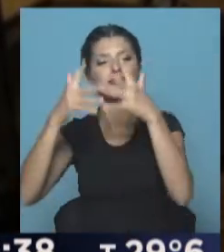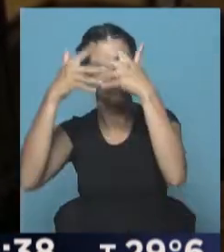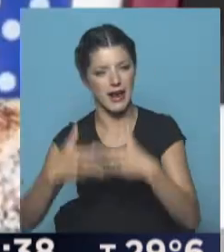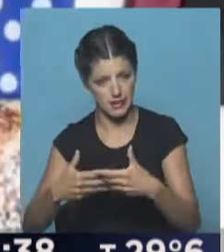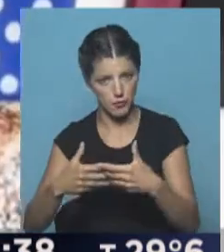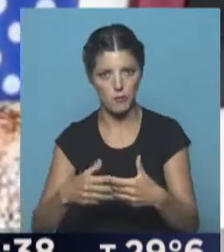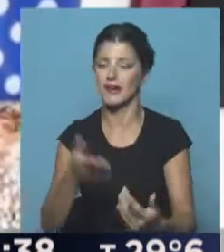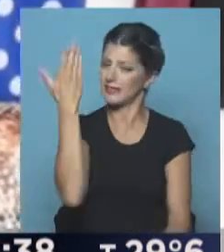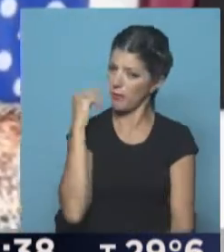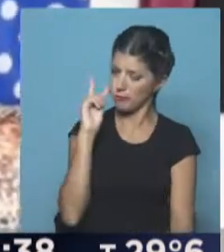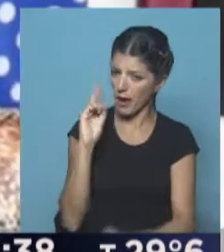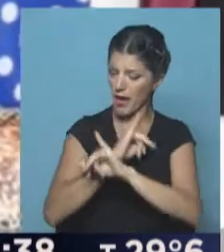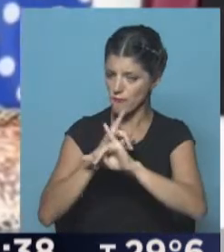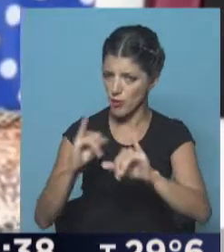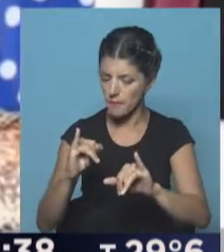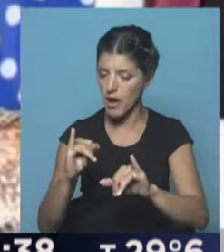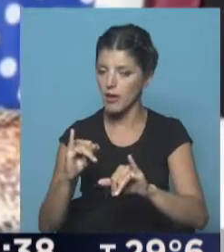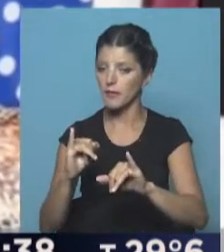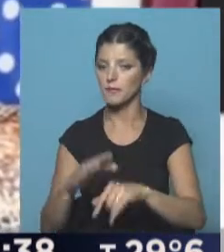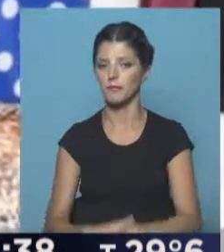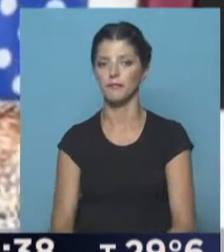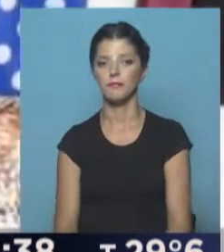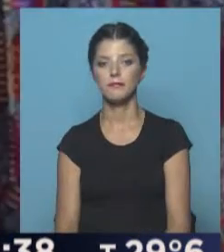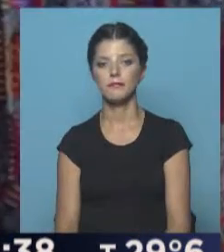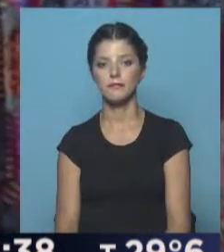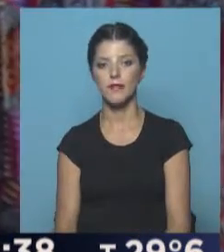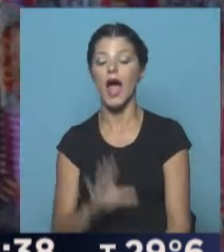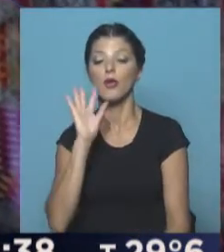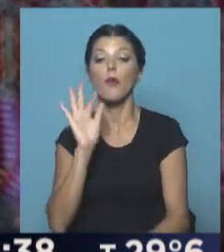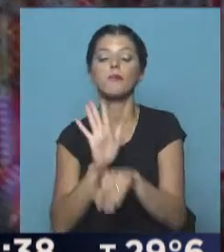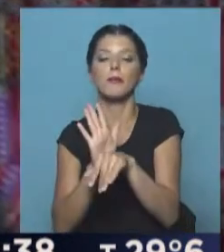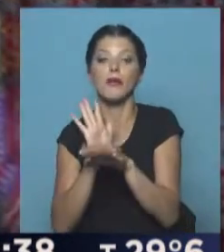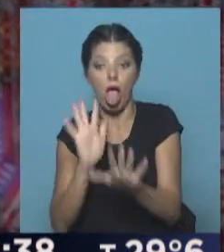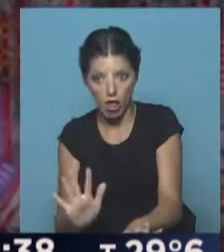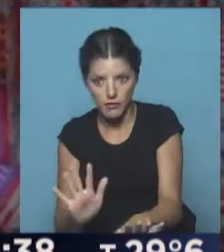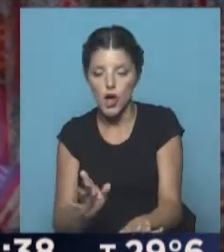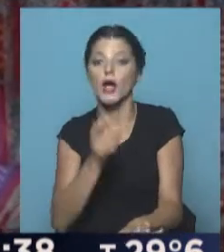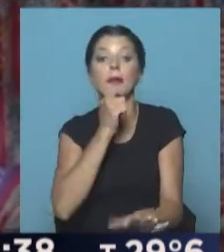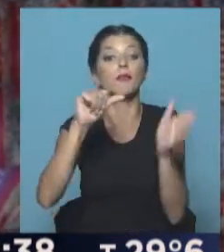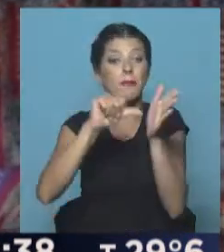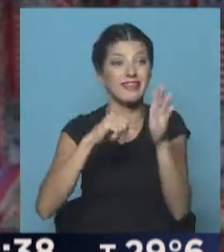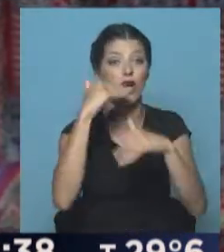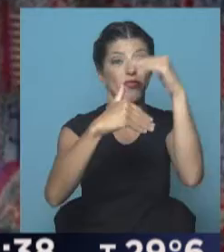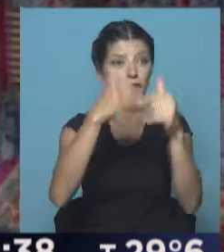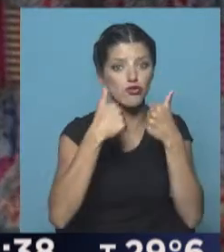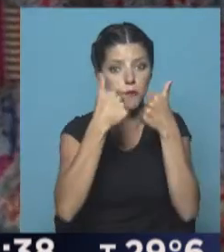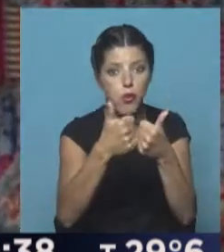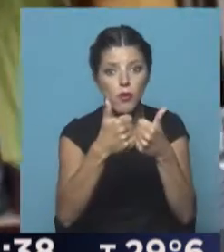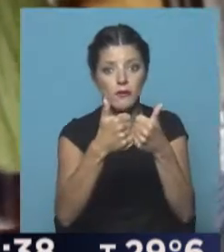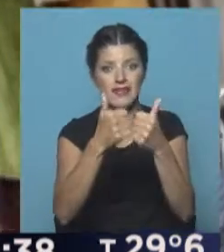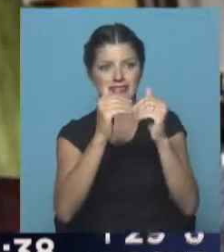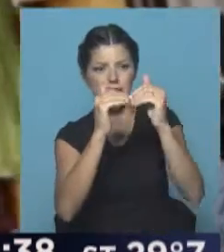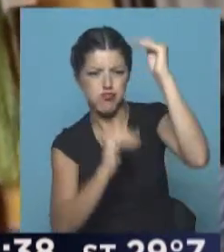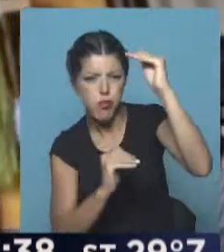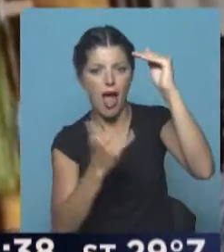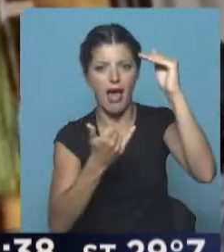veíamos en el informe como un hecho llamativo o sorprendente el hecho que países desarrollados tienen una muy alta desigualdad y países